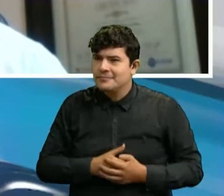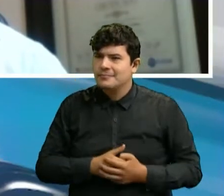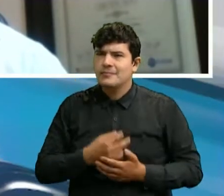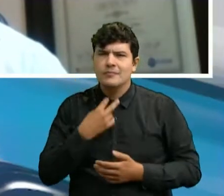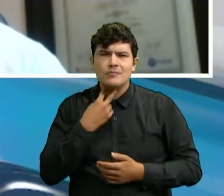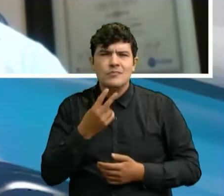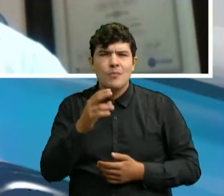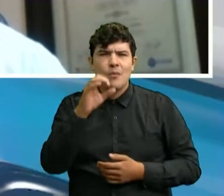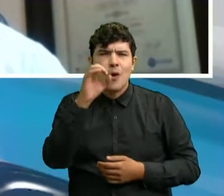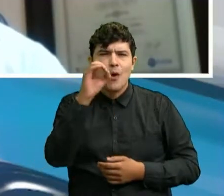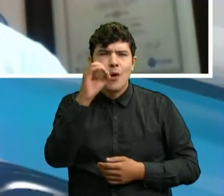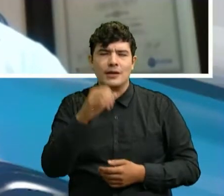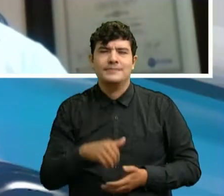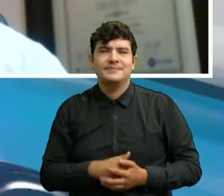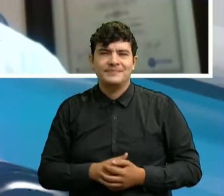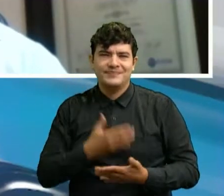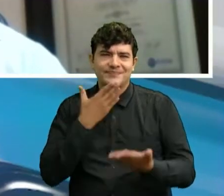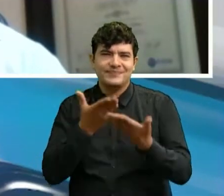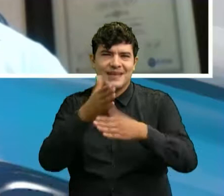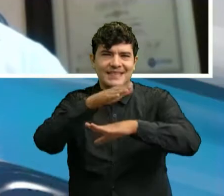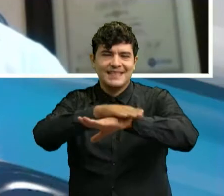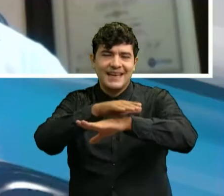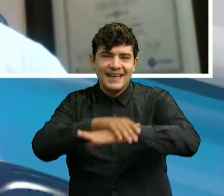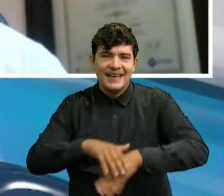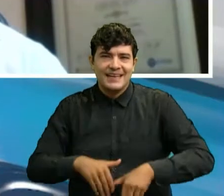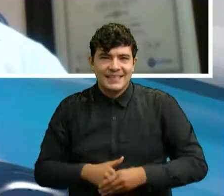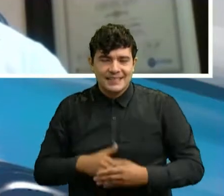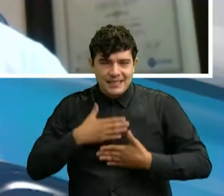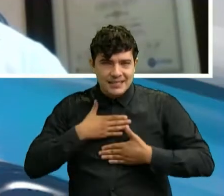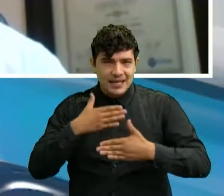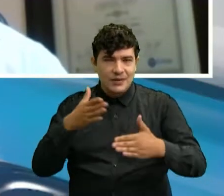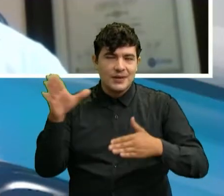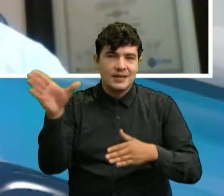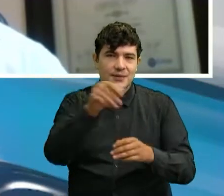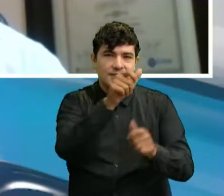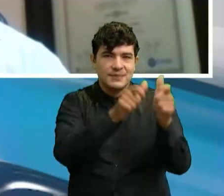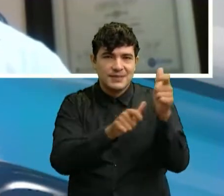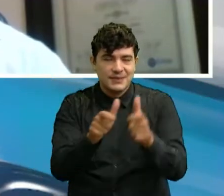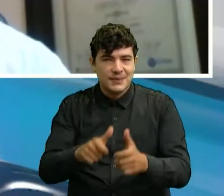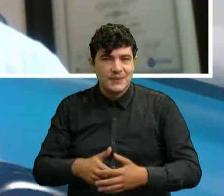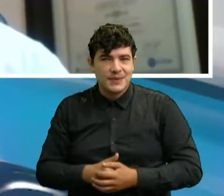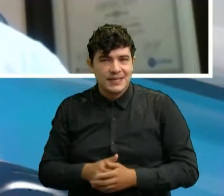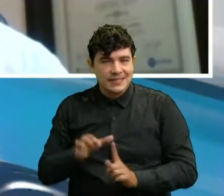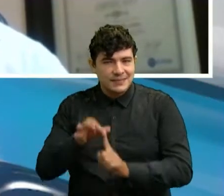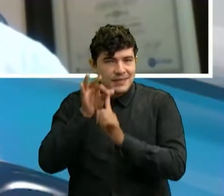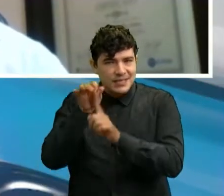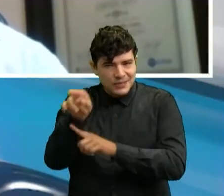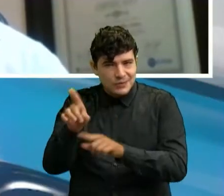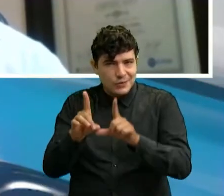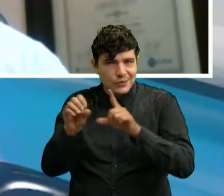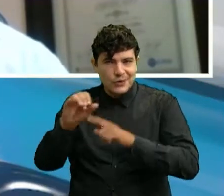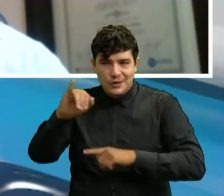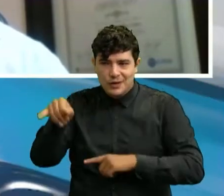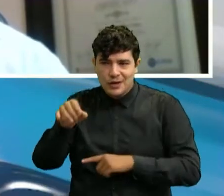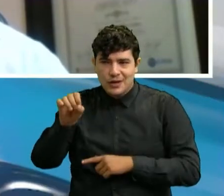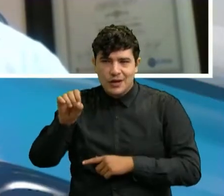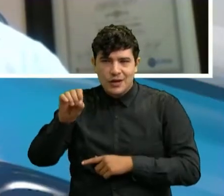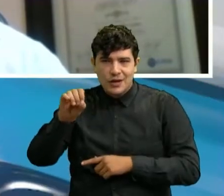Gracias, muy buenas tardes. Hagan, un saludo para todos ahí especialmente para el doctor José Luis.